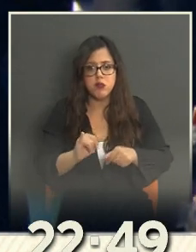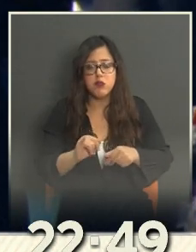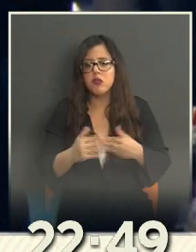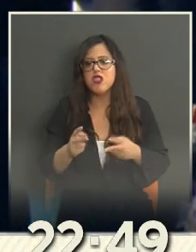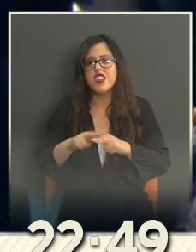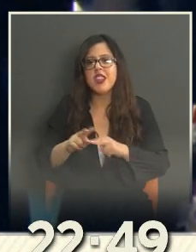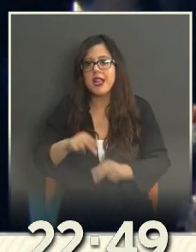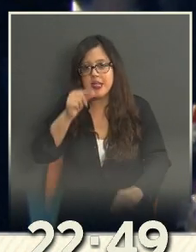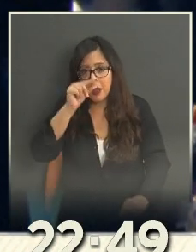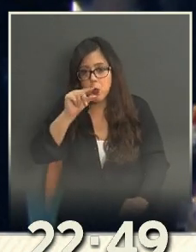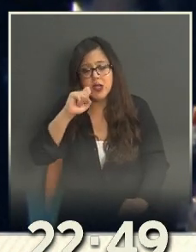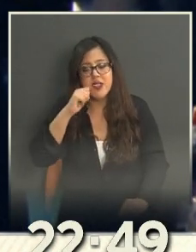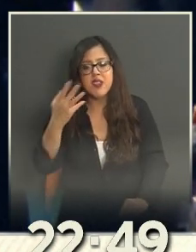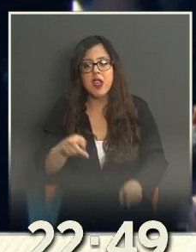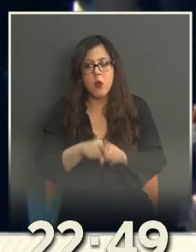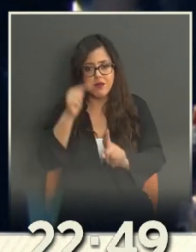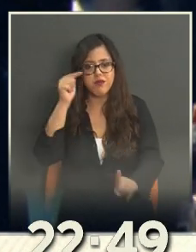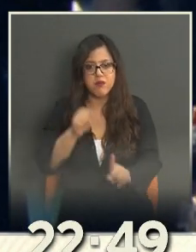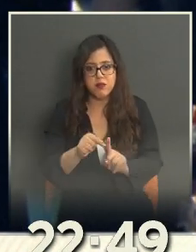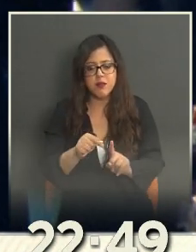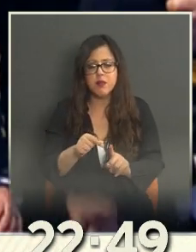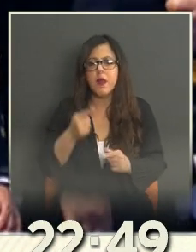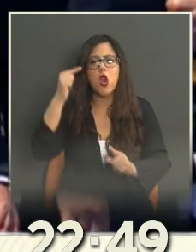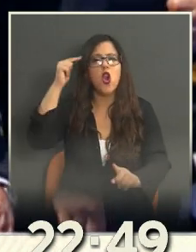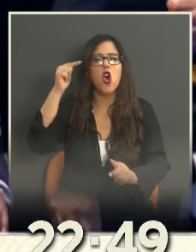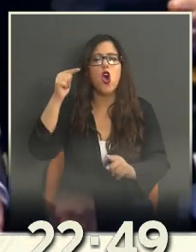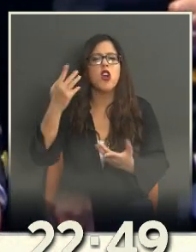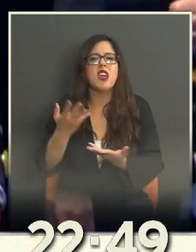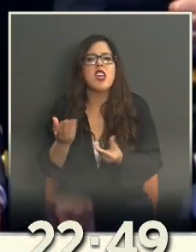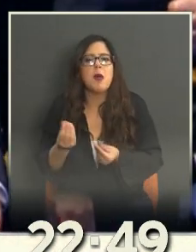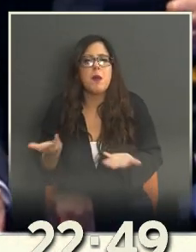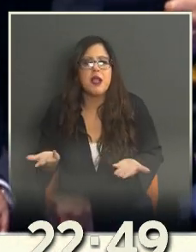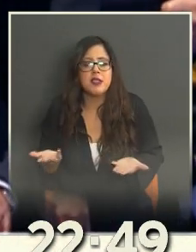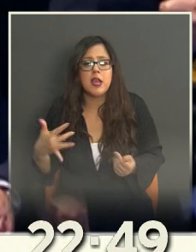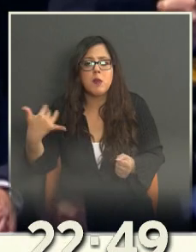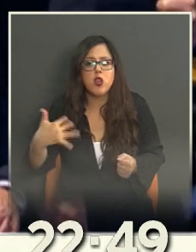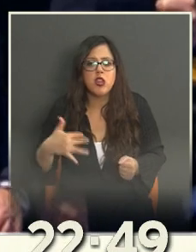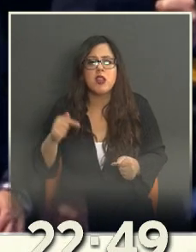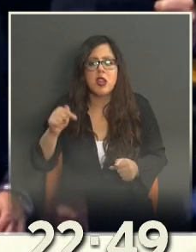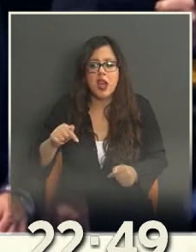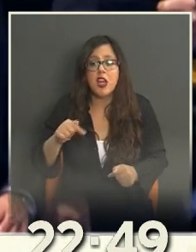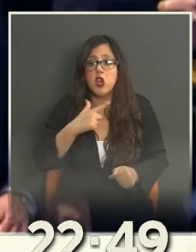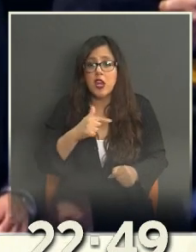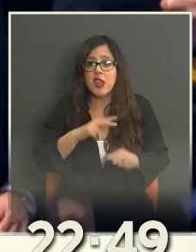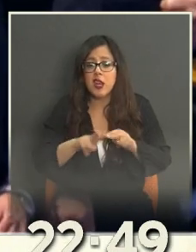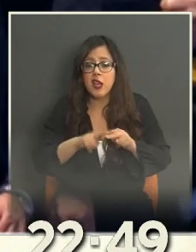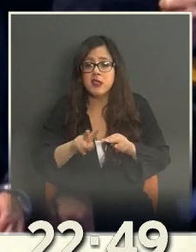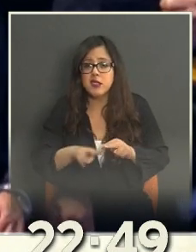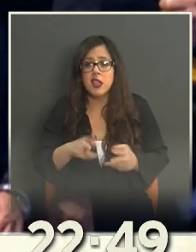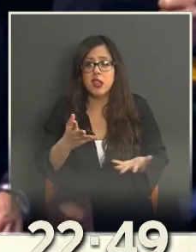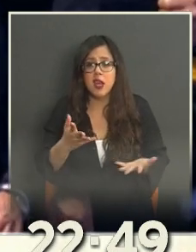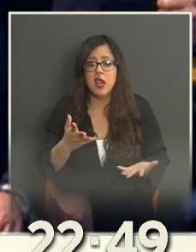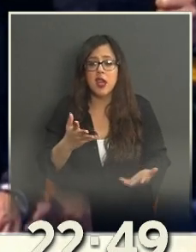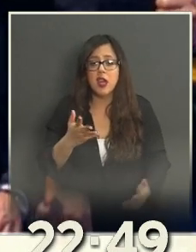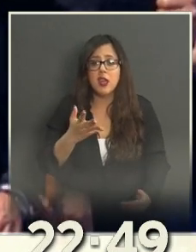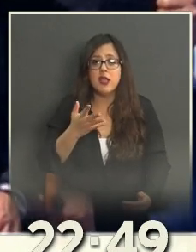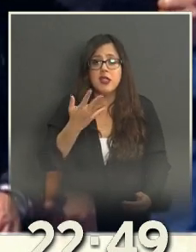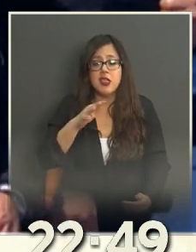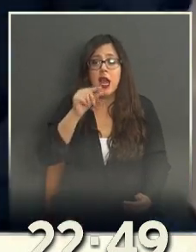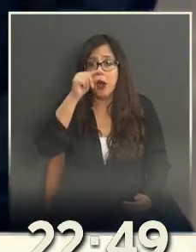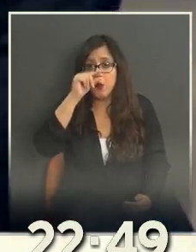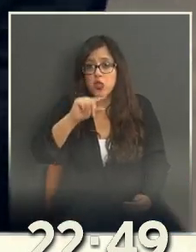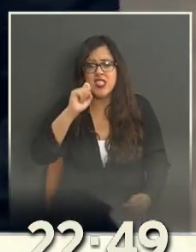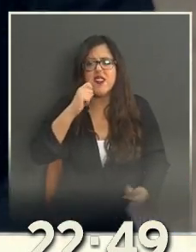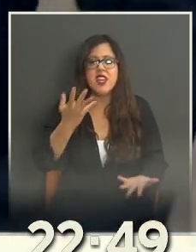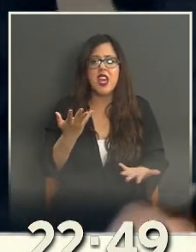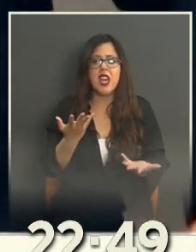putin es apuntar a esos cuáles son los objetivos el objetivo fundamental de putin es separar la otan de ucrania porque